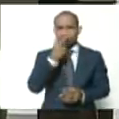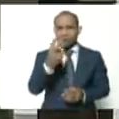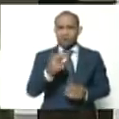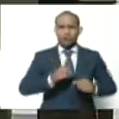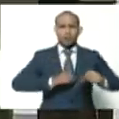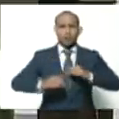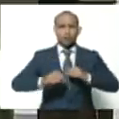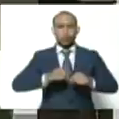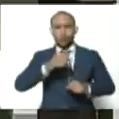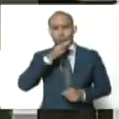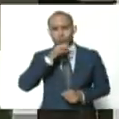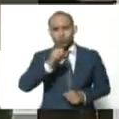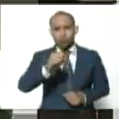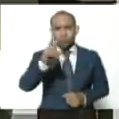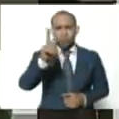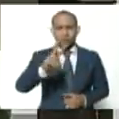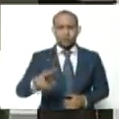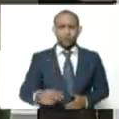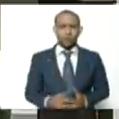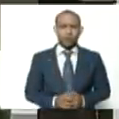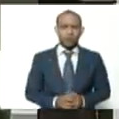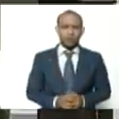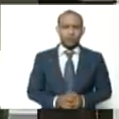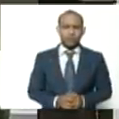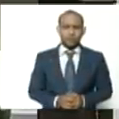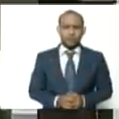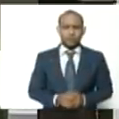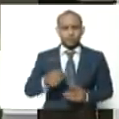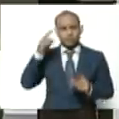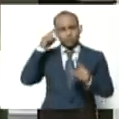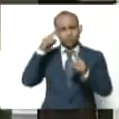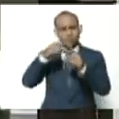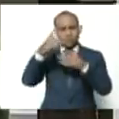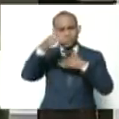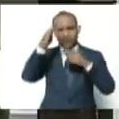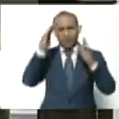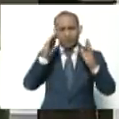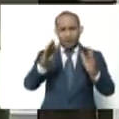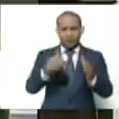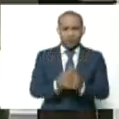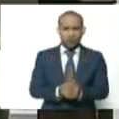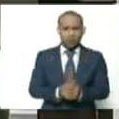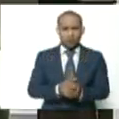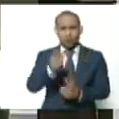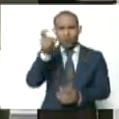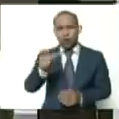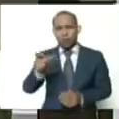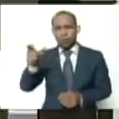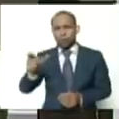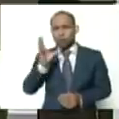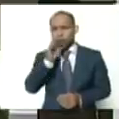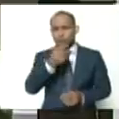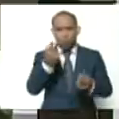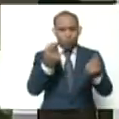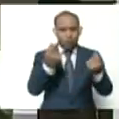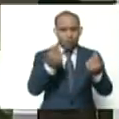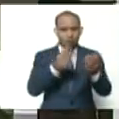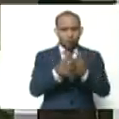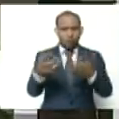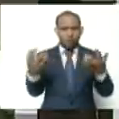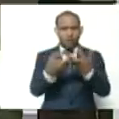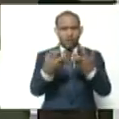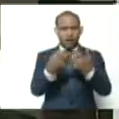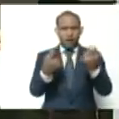movimiento Somos Venezuela para la atención de las víctimas de la guerra